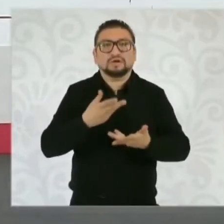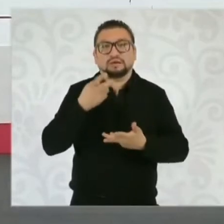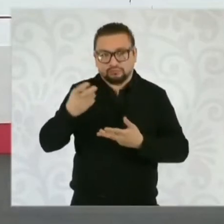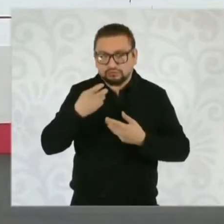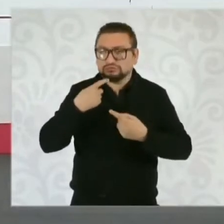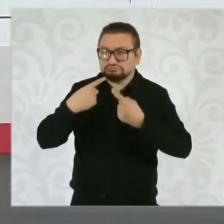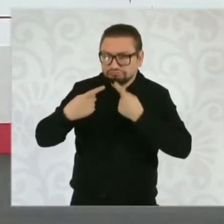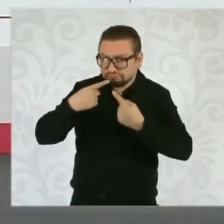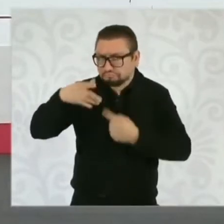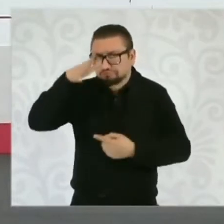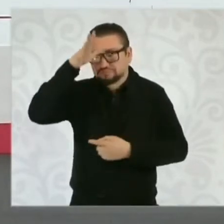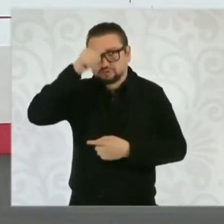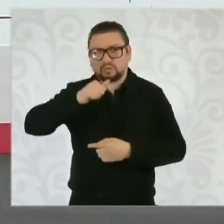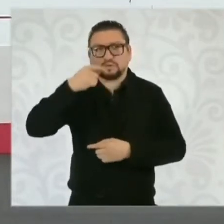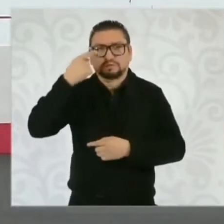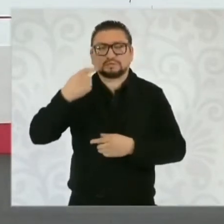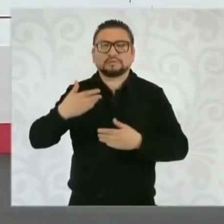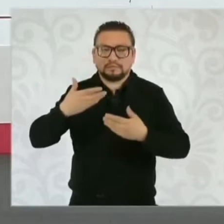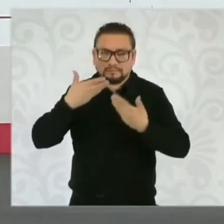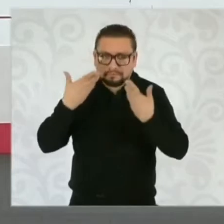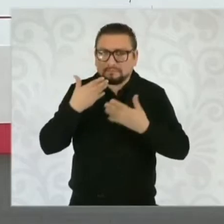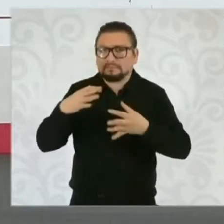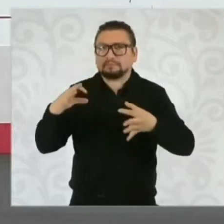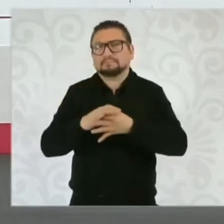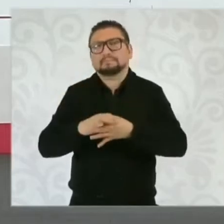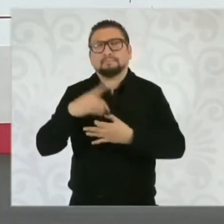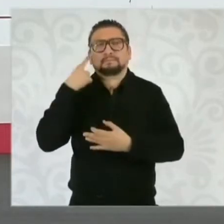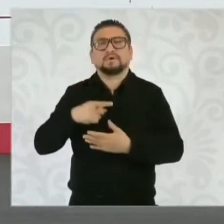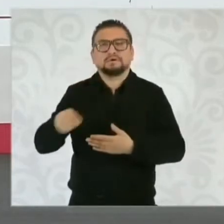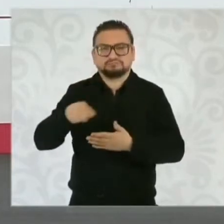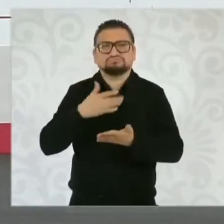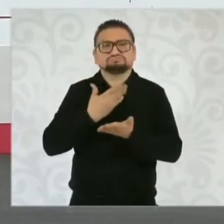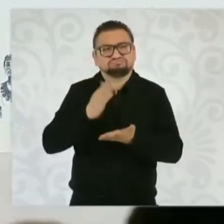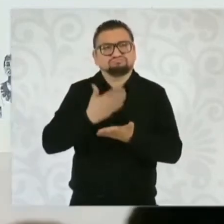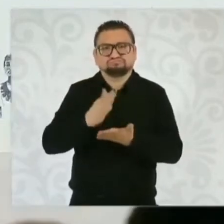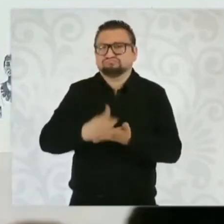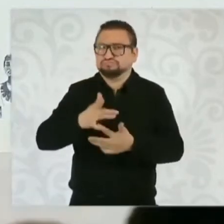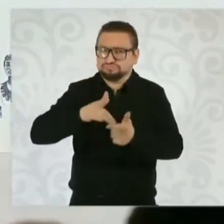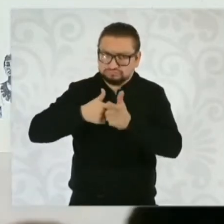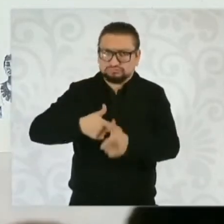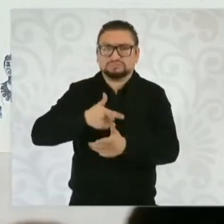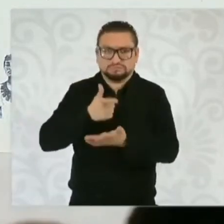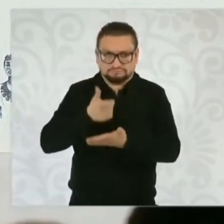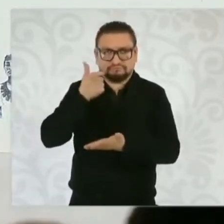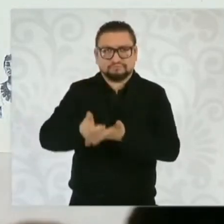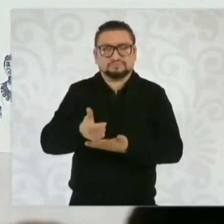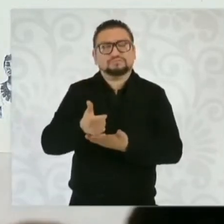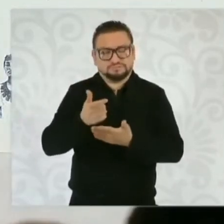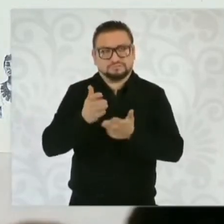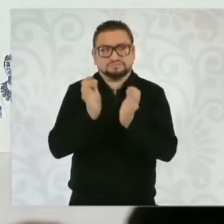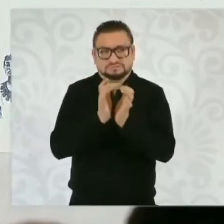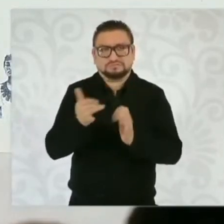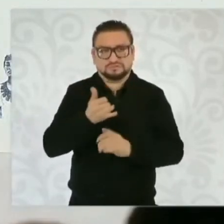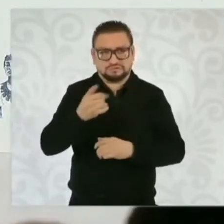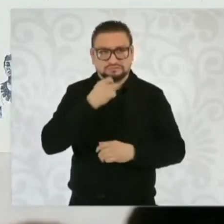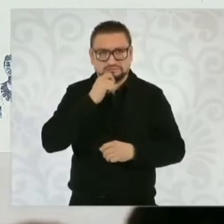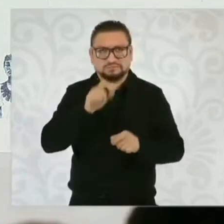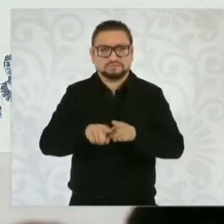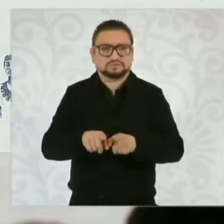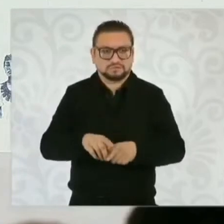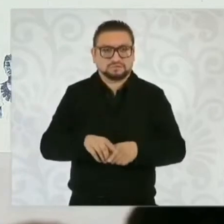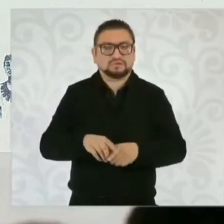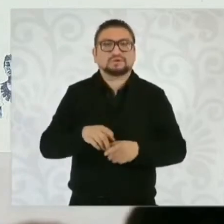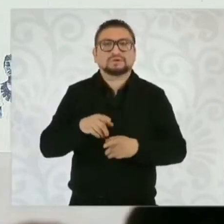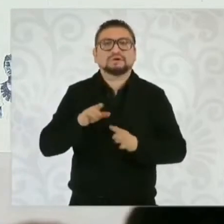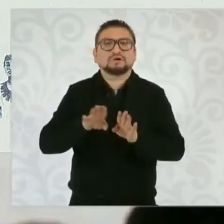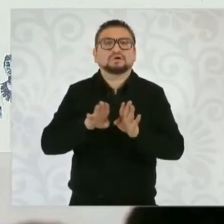ahí vamos a generar acuerdos amistosos, se les llama, para que puedan pagarle algo al Fobiste y entrar